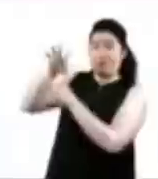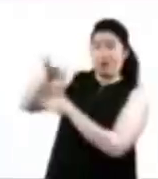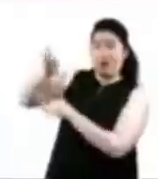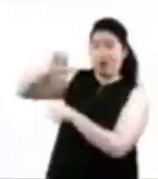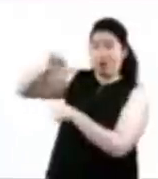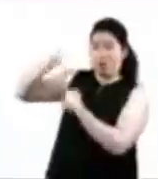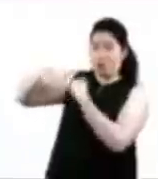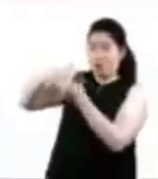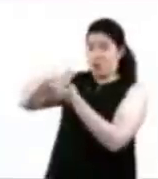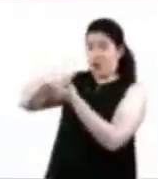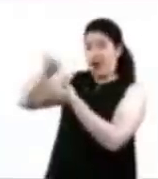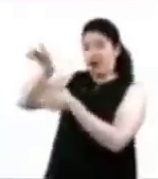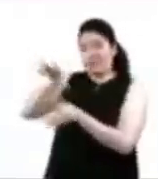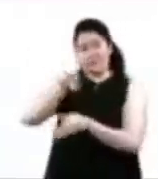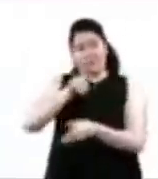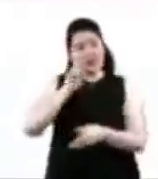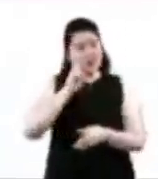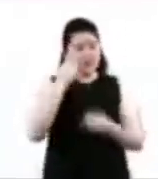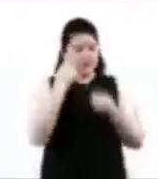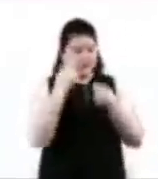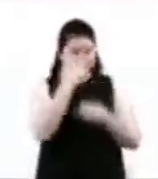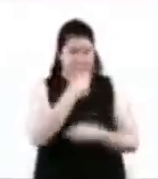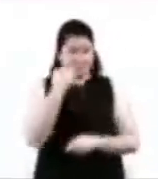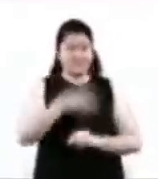que ha aumentado.